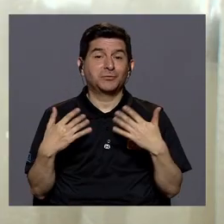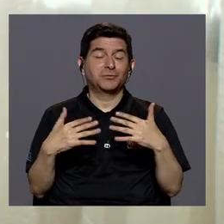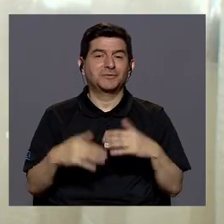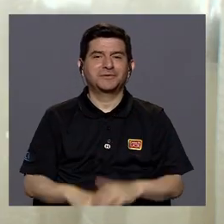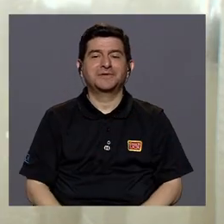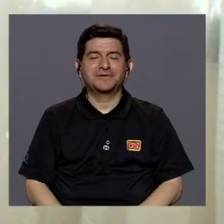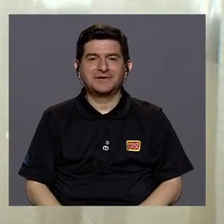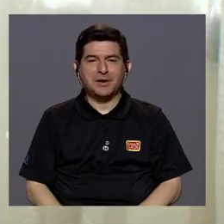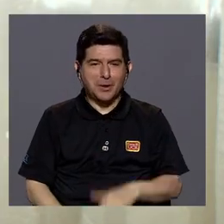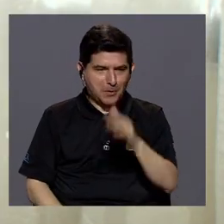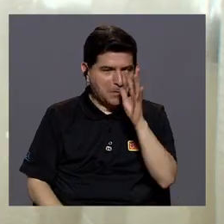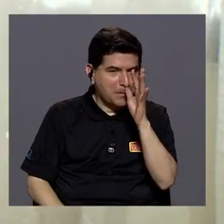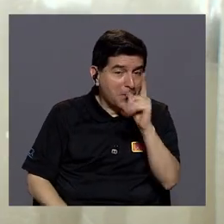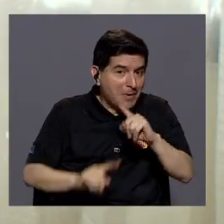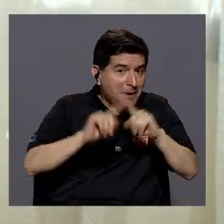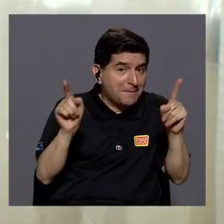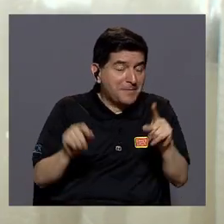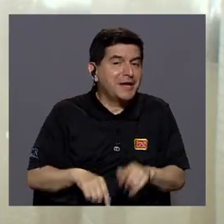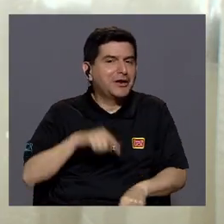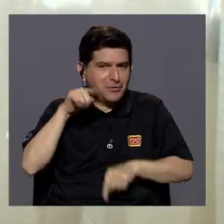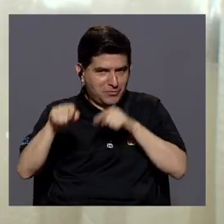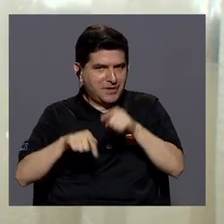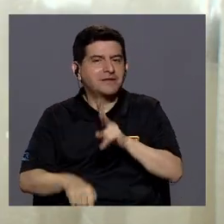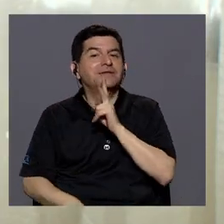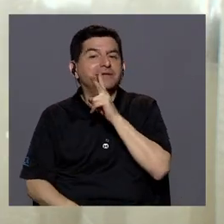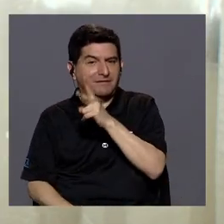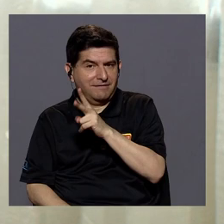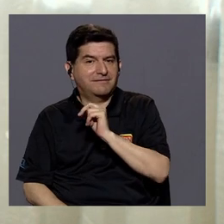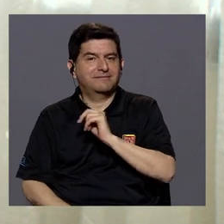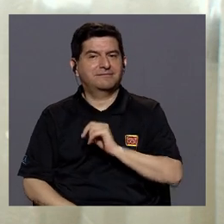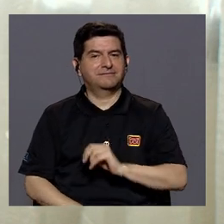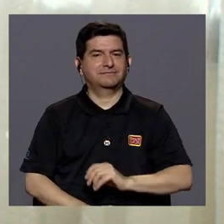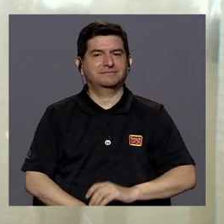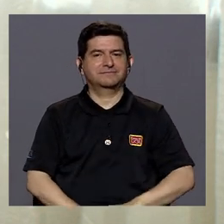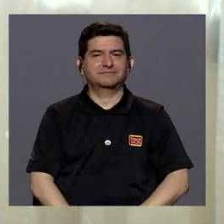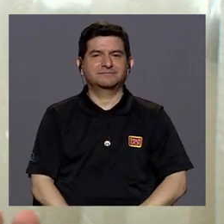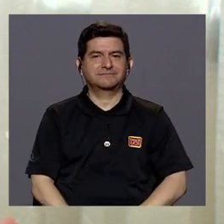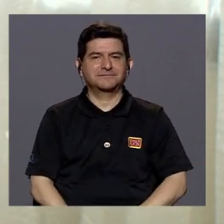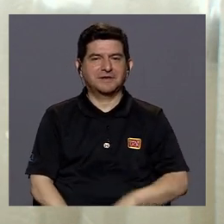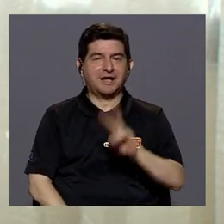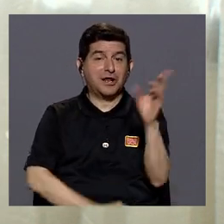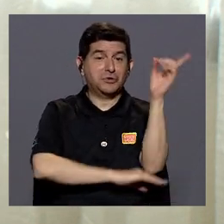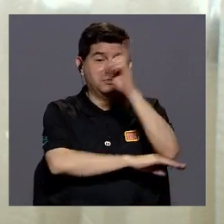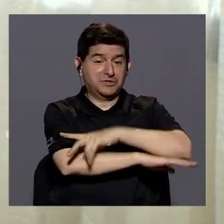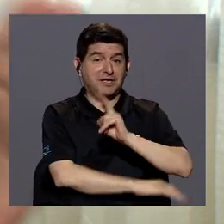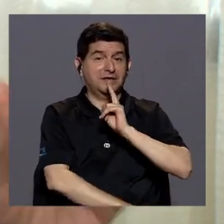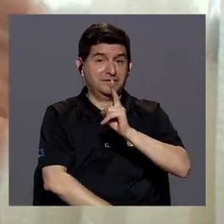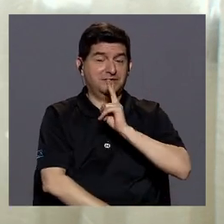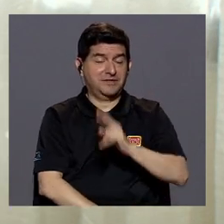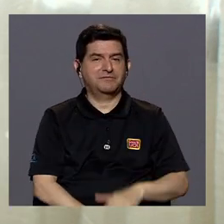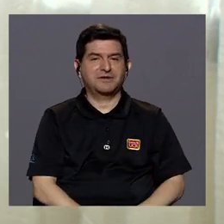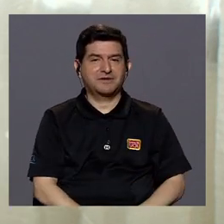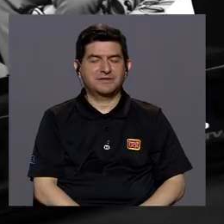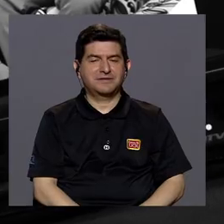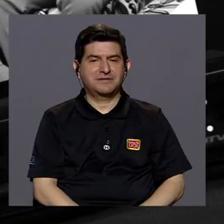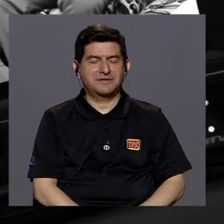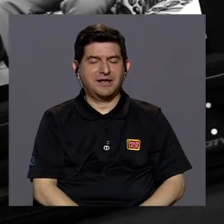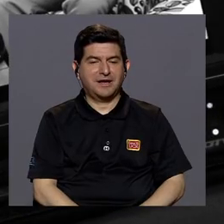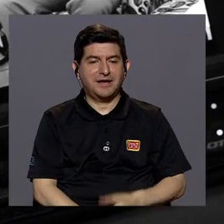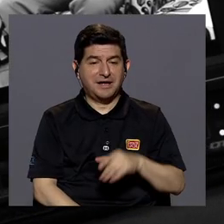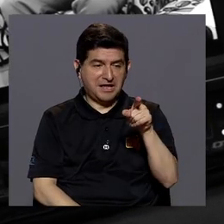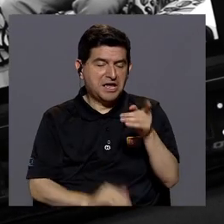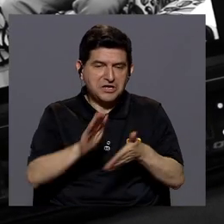En bromita, pero crítica, ¿verdad? Y a los 2 días, de verdad, se fueron ellos y la sacamos